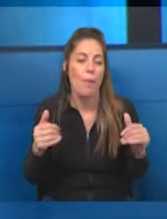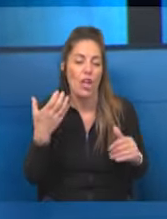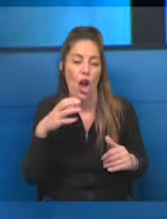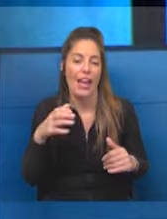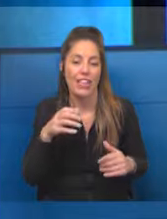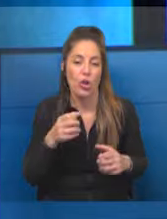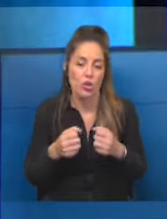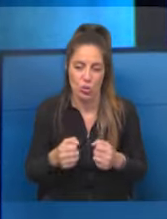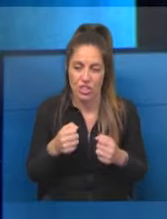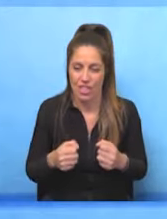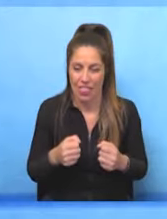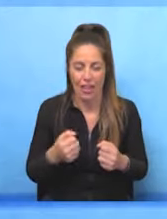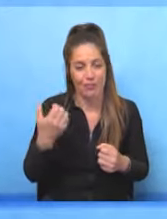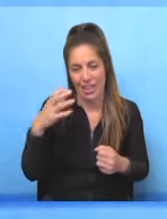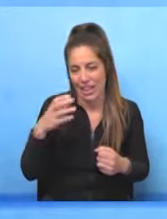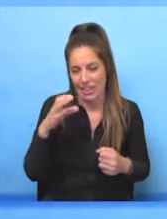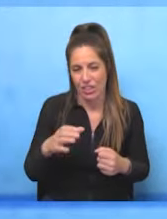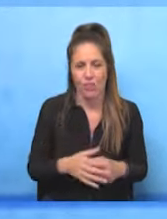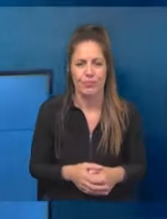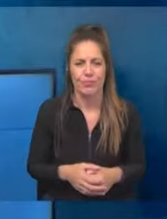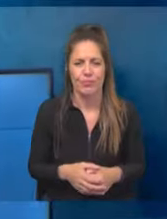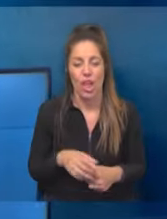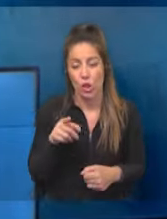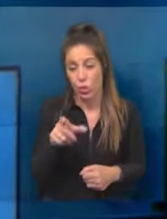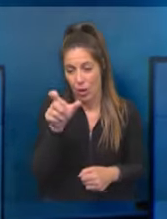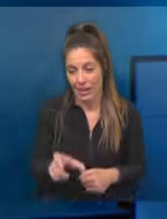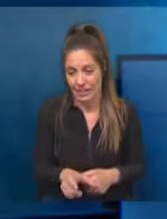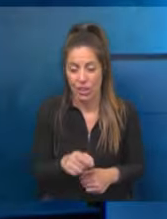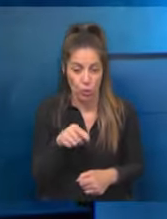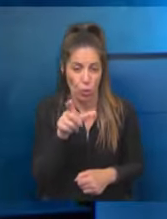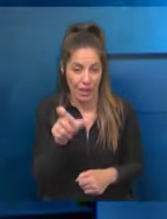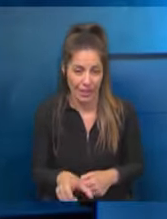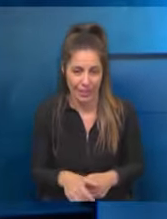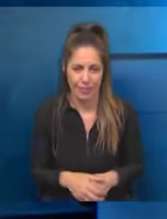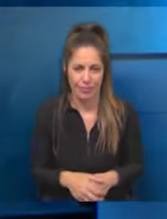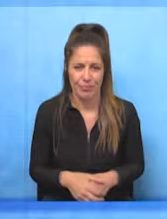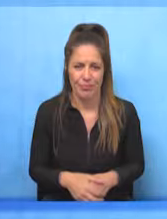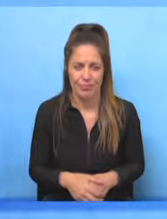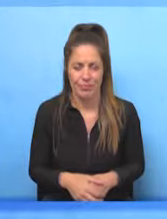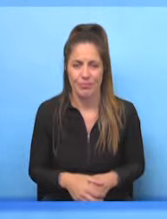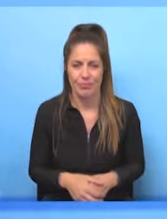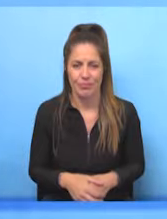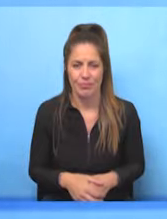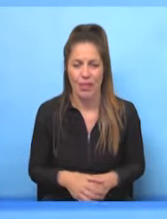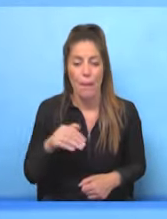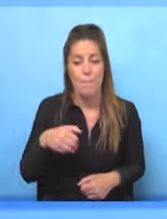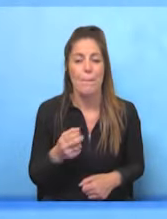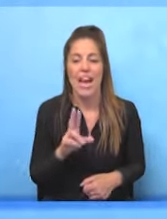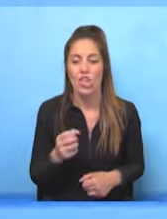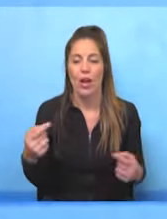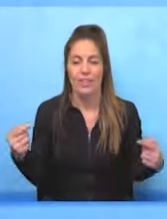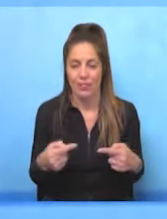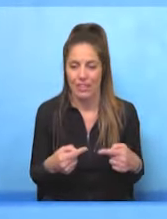su gente es tu Mario al debate Mario al